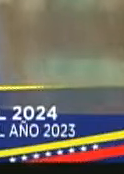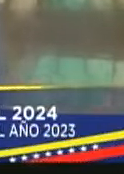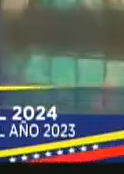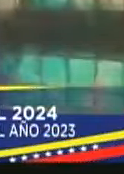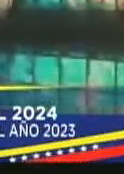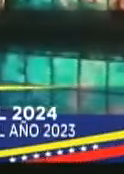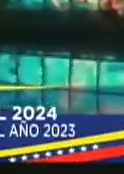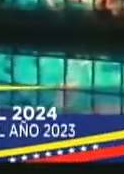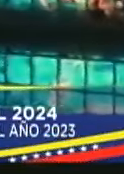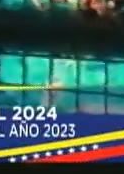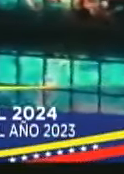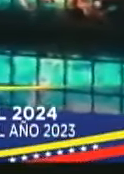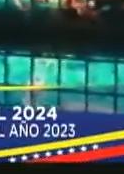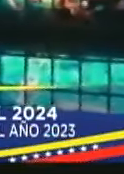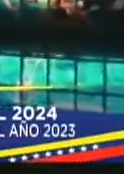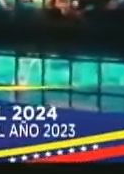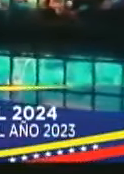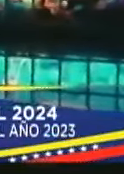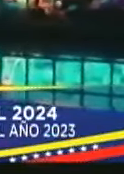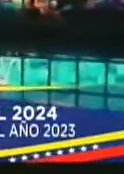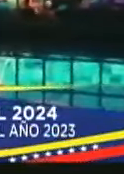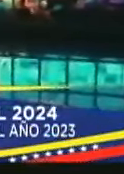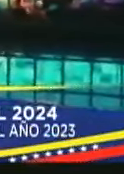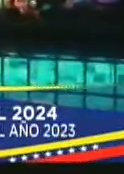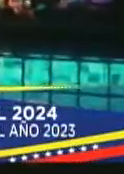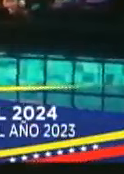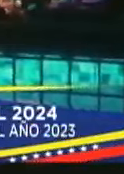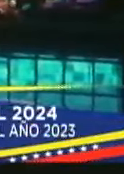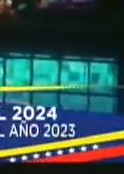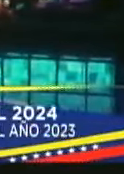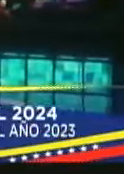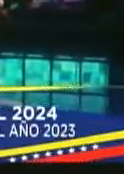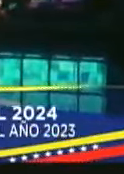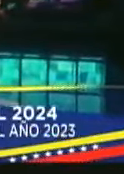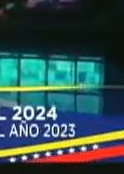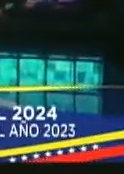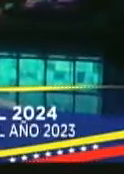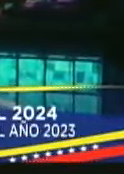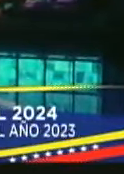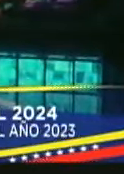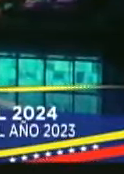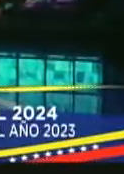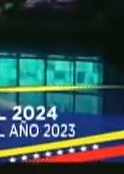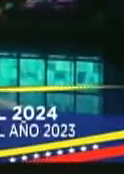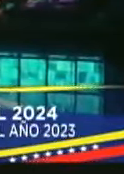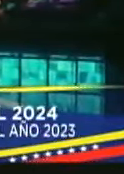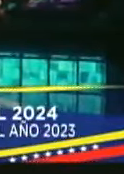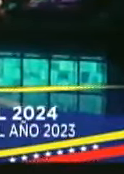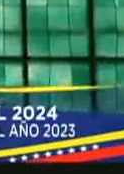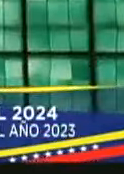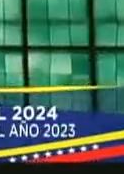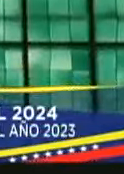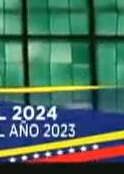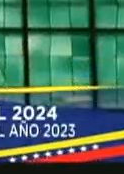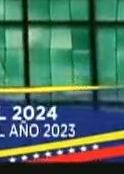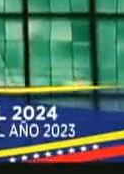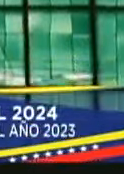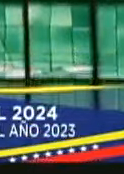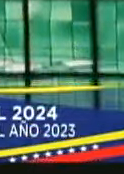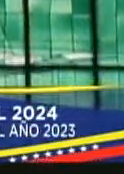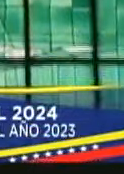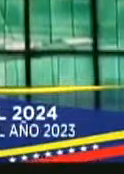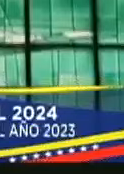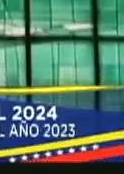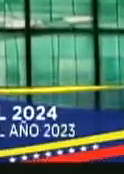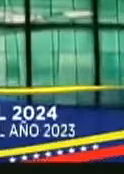de la soberanía nacional. En los últimos días también hacía referencia a las decisiones tomadas por el Tribunal Supremo de Justicia en el marco de